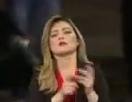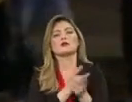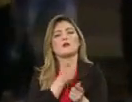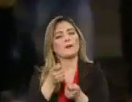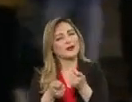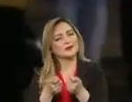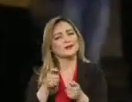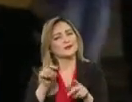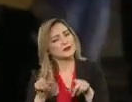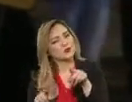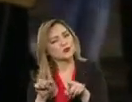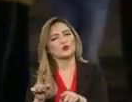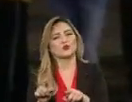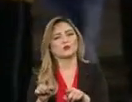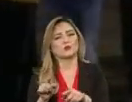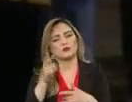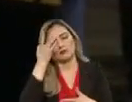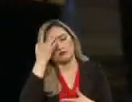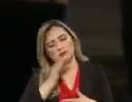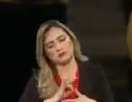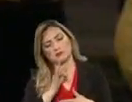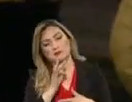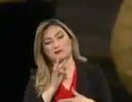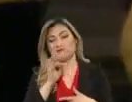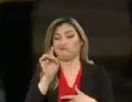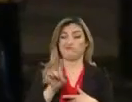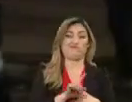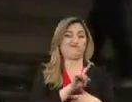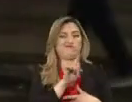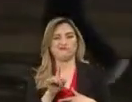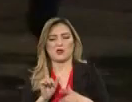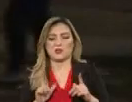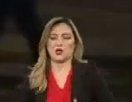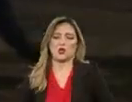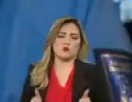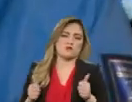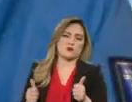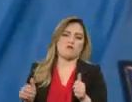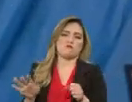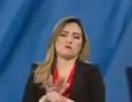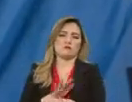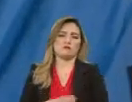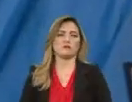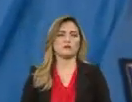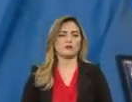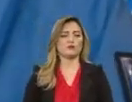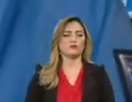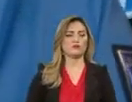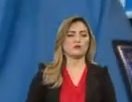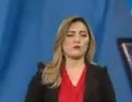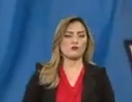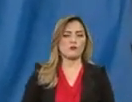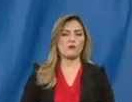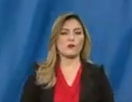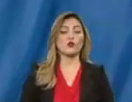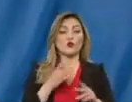mercado. No obstante, aquellos que tengan síntomas no podrán hacerlo hasta que se recuperen en su totalidad. No queremos novedades y para eso hemos